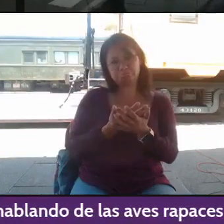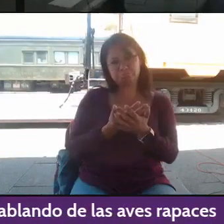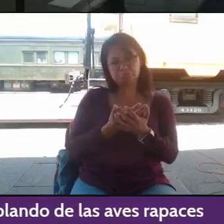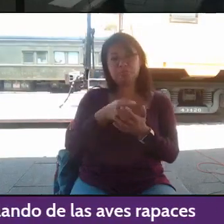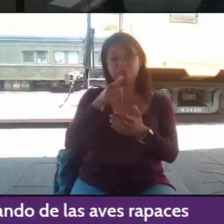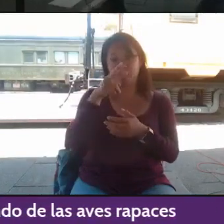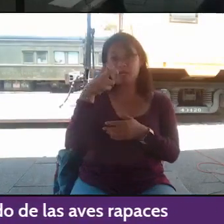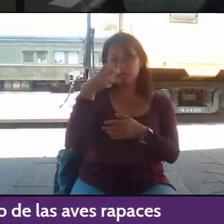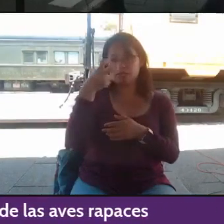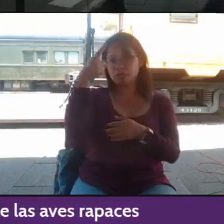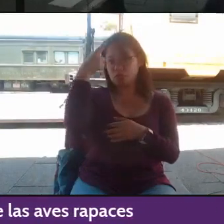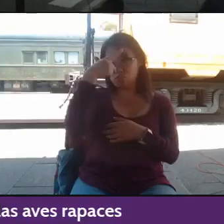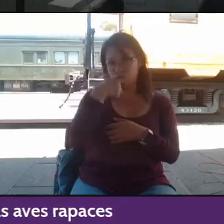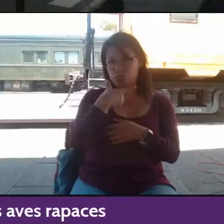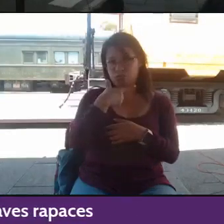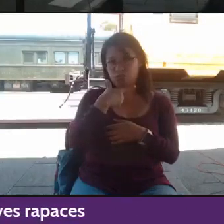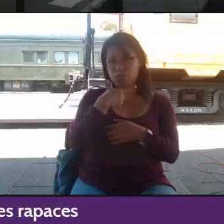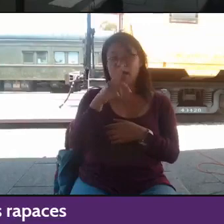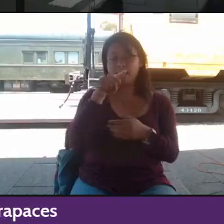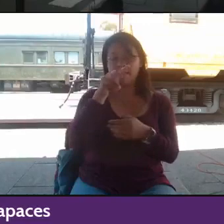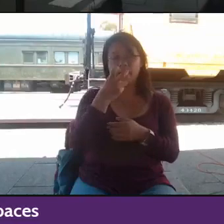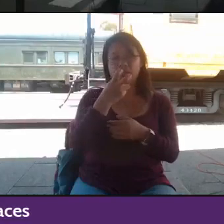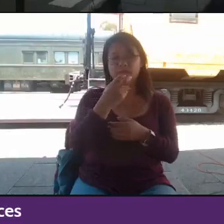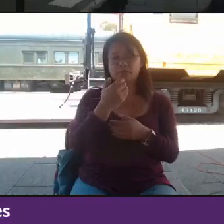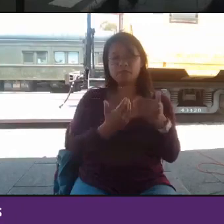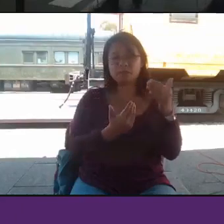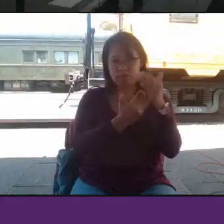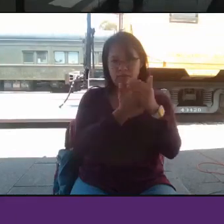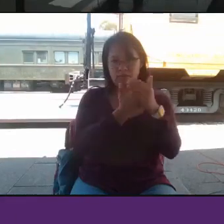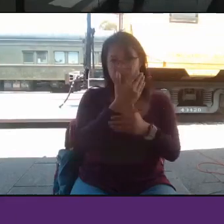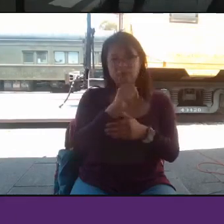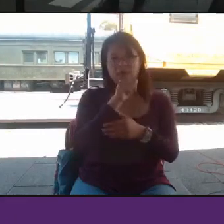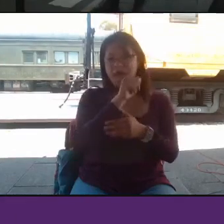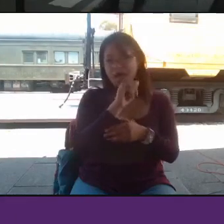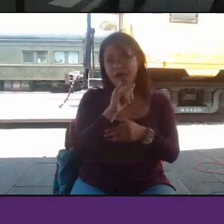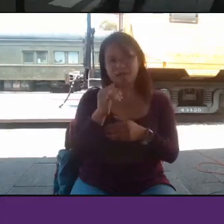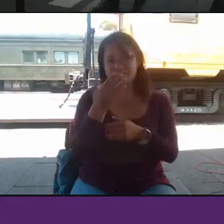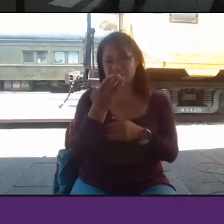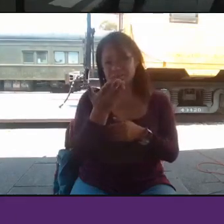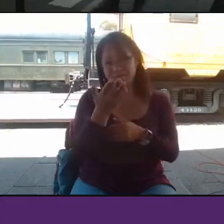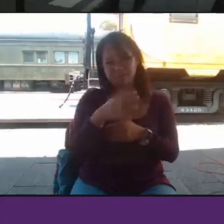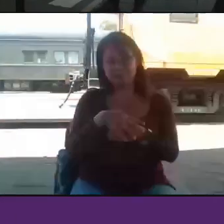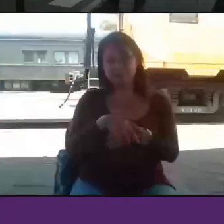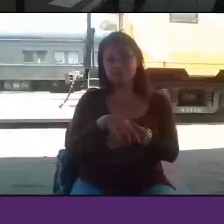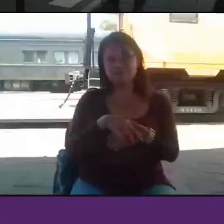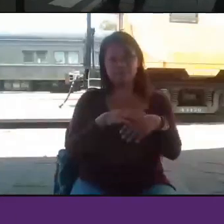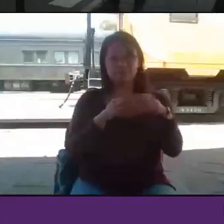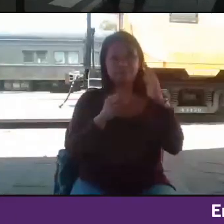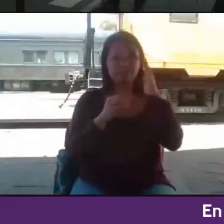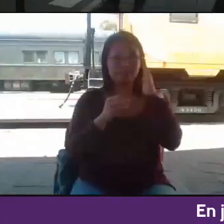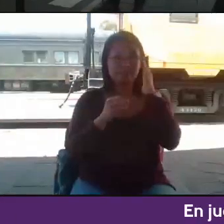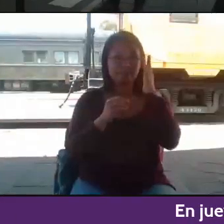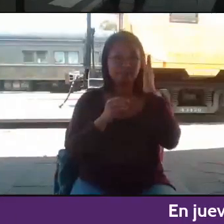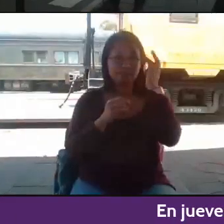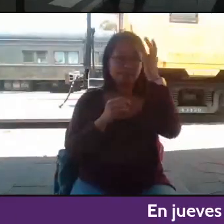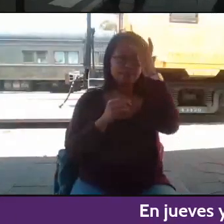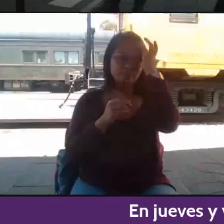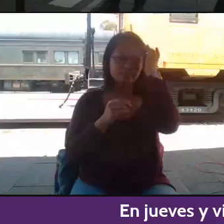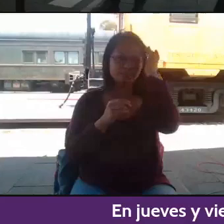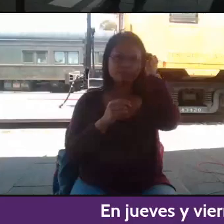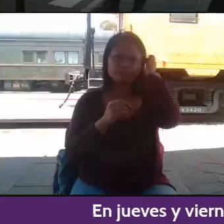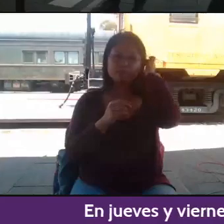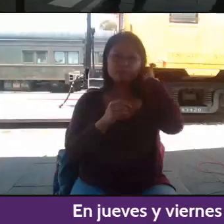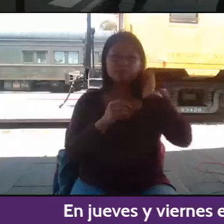diurna. La imagen es un poco fea, lo siento, pero así es la vida silvestre. Ahorita van a ver cómo regresa. Ahí